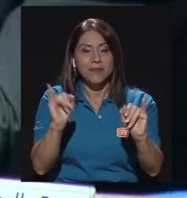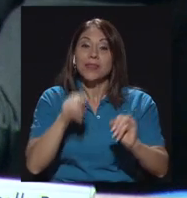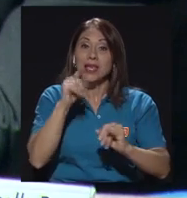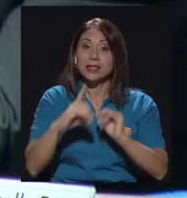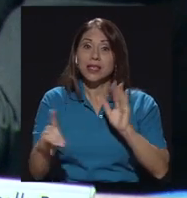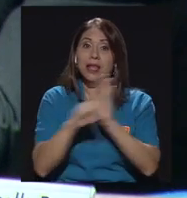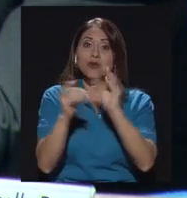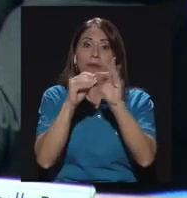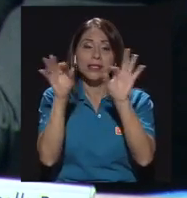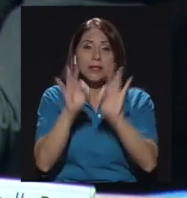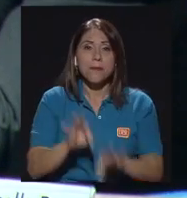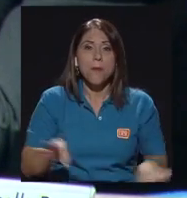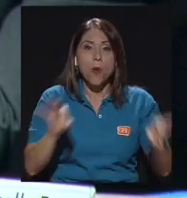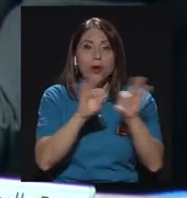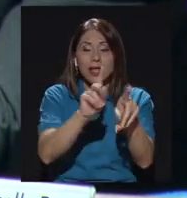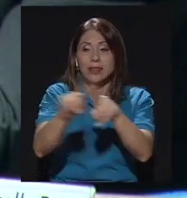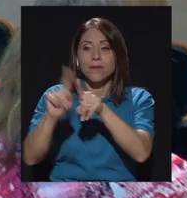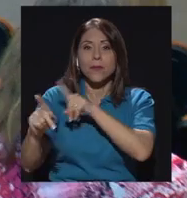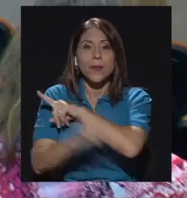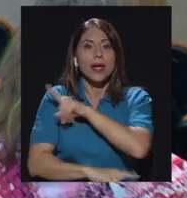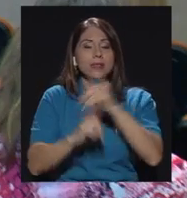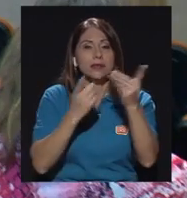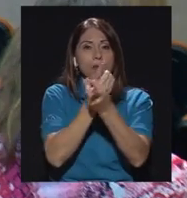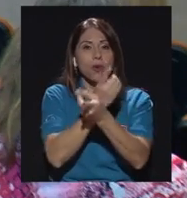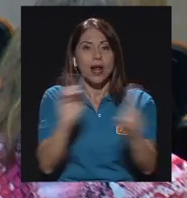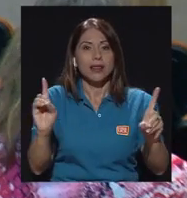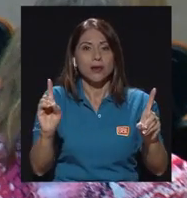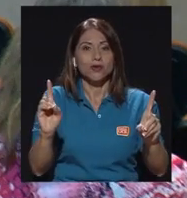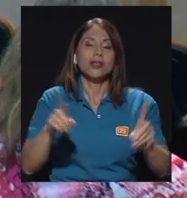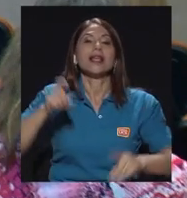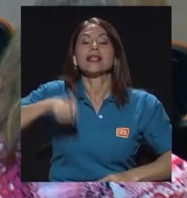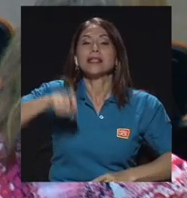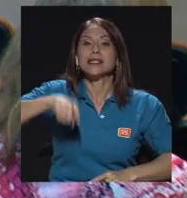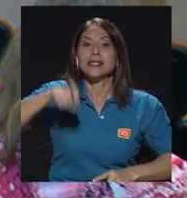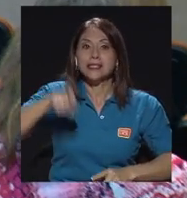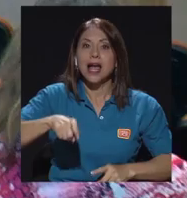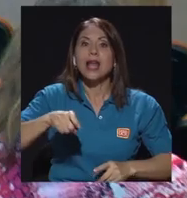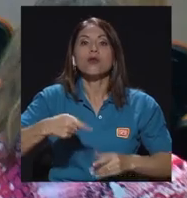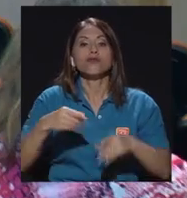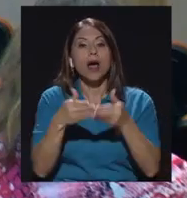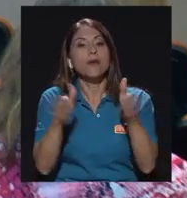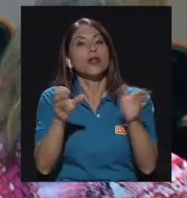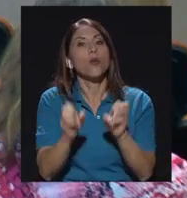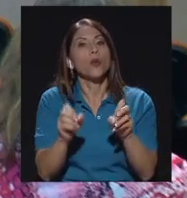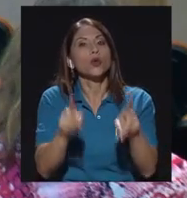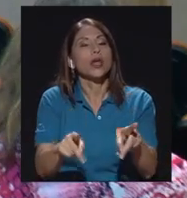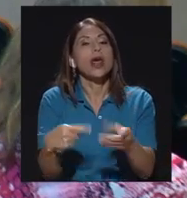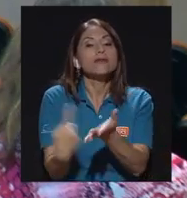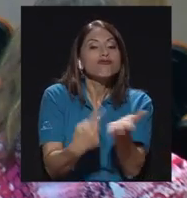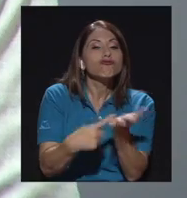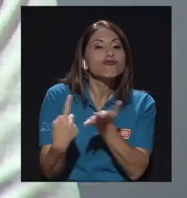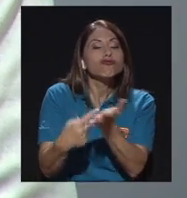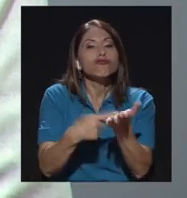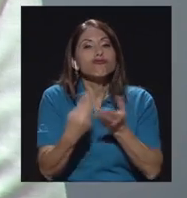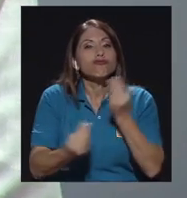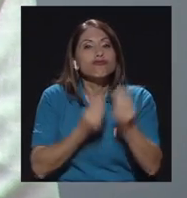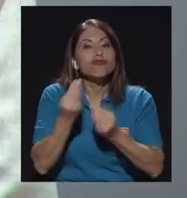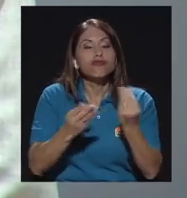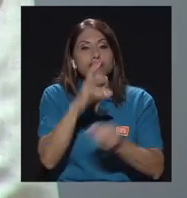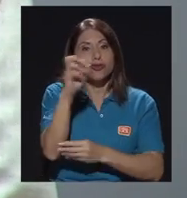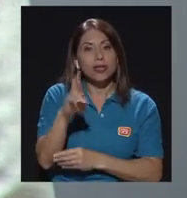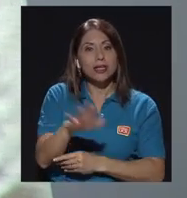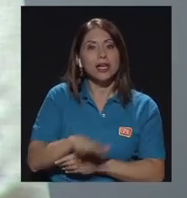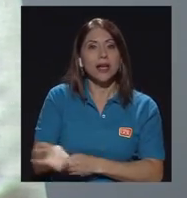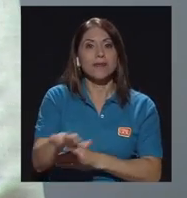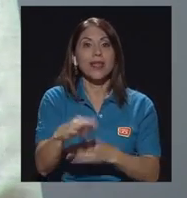más importante en las sociedades democráticas y es necesario crear espacios que debatan cómo se ejerce en nuestro país, razón por la que se